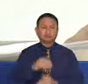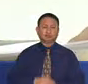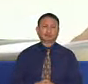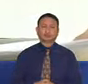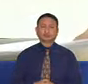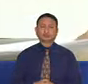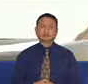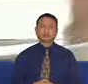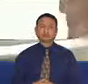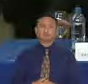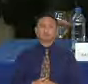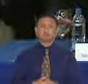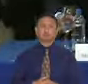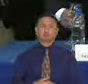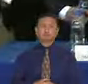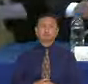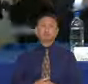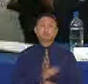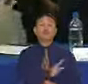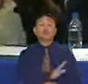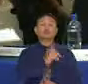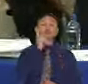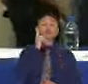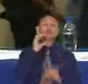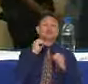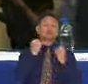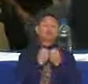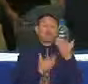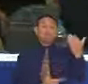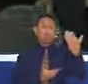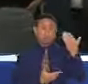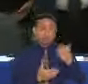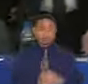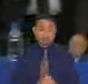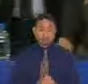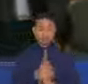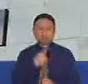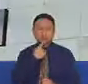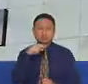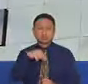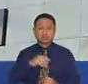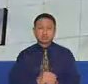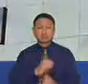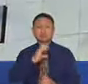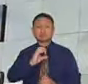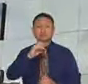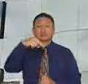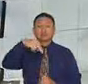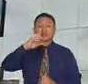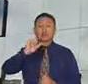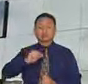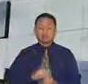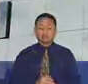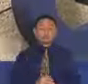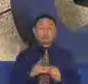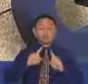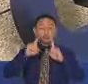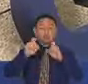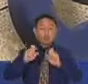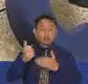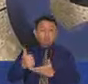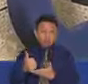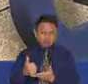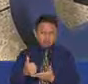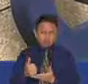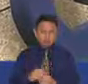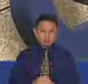candidato. Los líderes de esta organización política sostienen que el CNE no atendió su consulta,